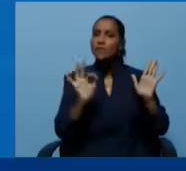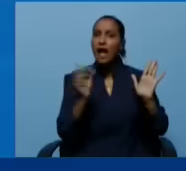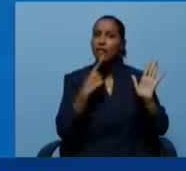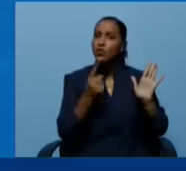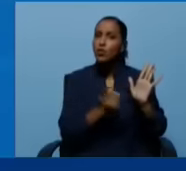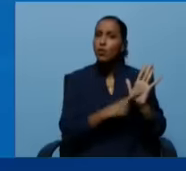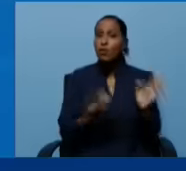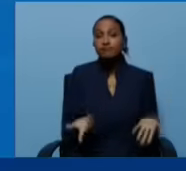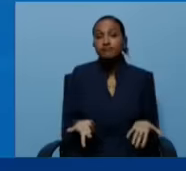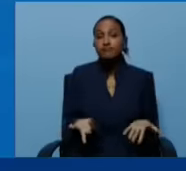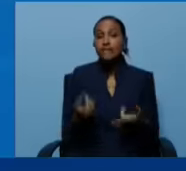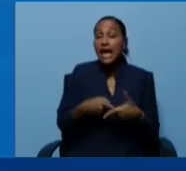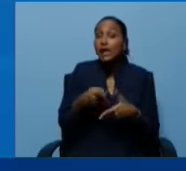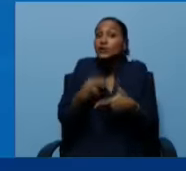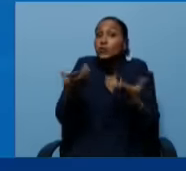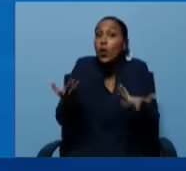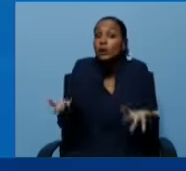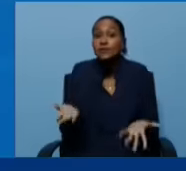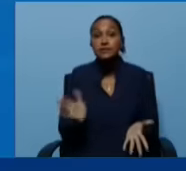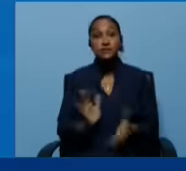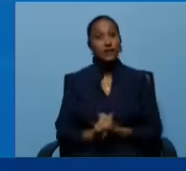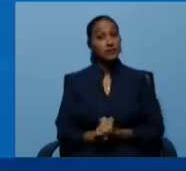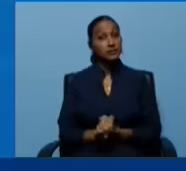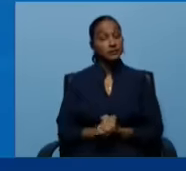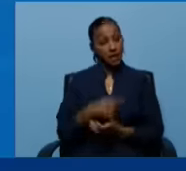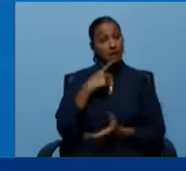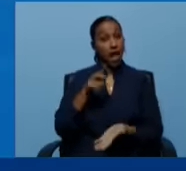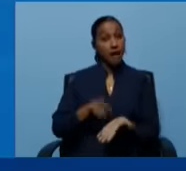¿qué les parece? Esa es la verdad.